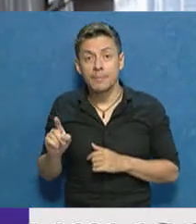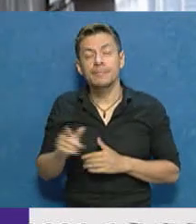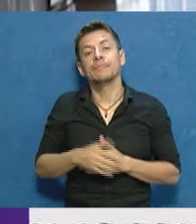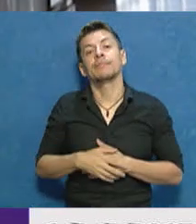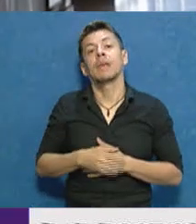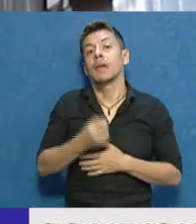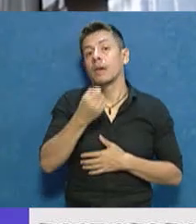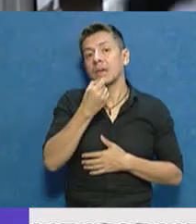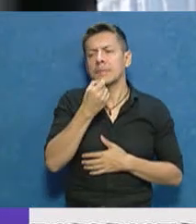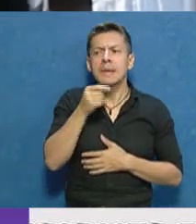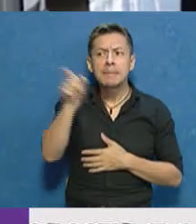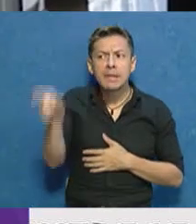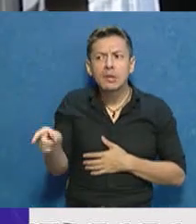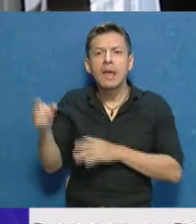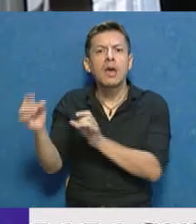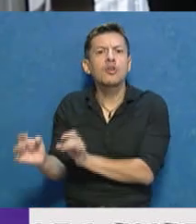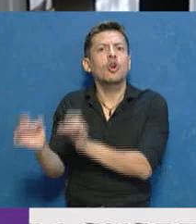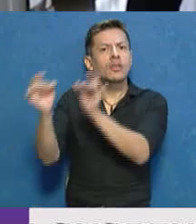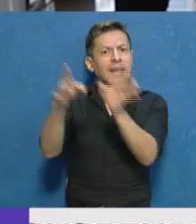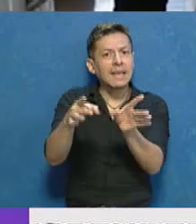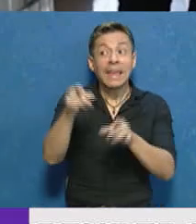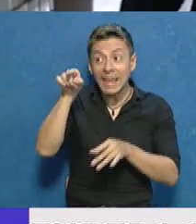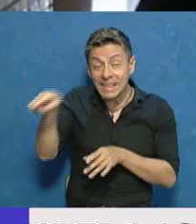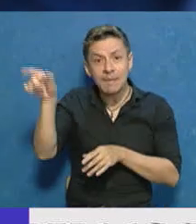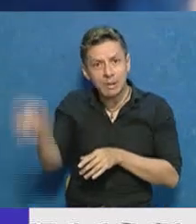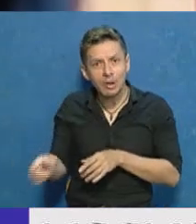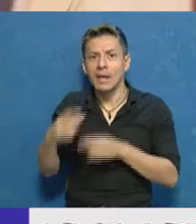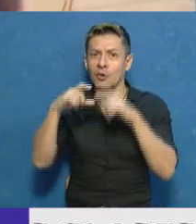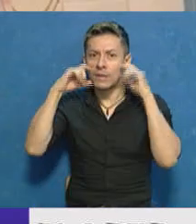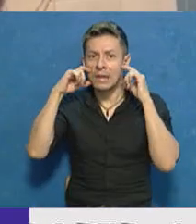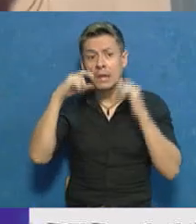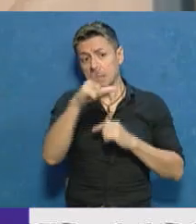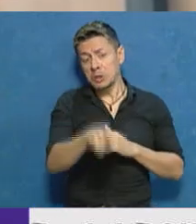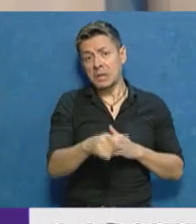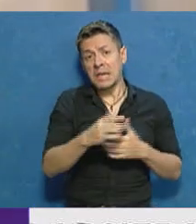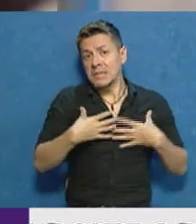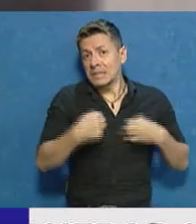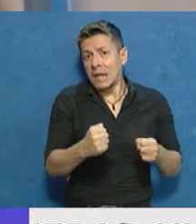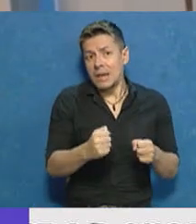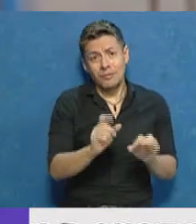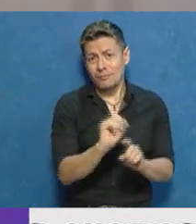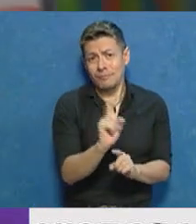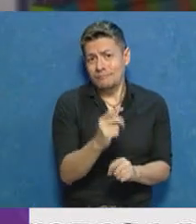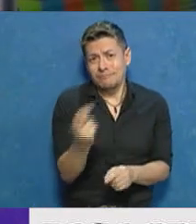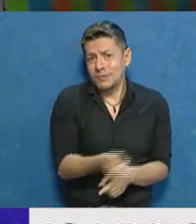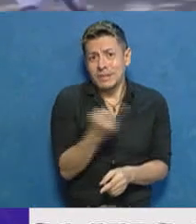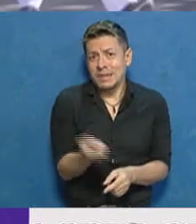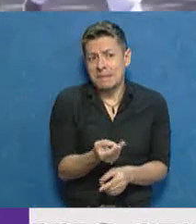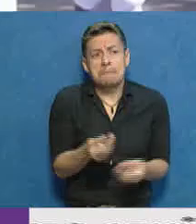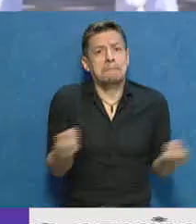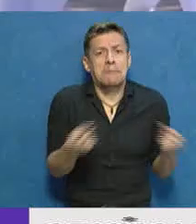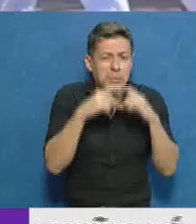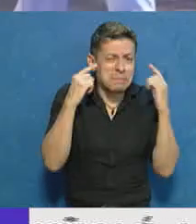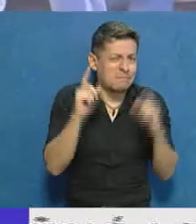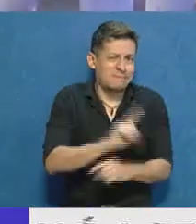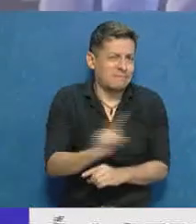que puede contagiar es la persona que tiene que usar el barbijo. Una persona sana y mucho menos en espacios abiertos tiene sentido que utilice